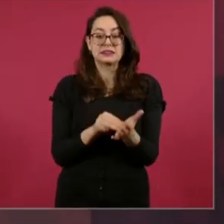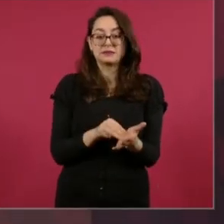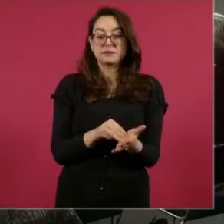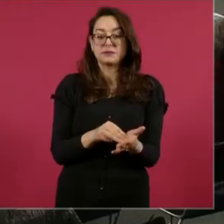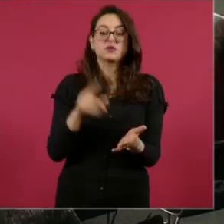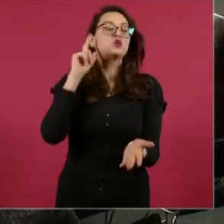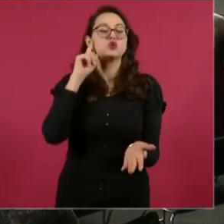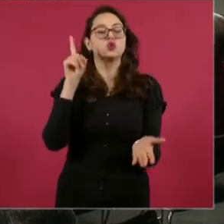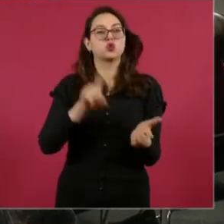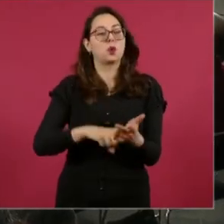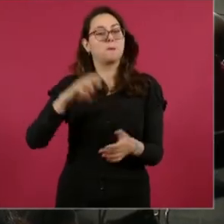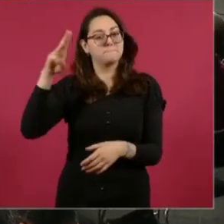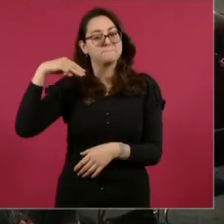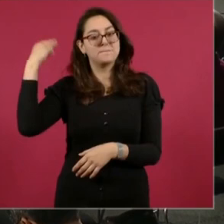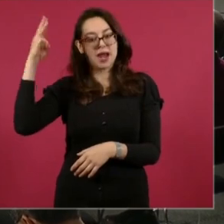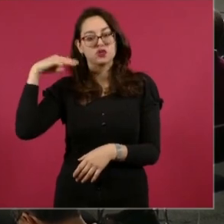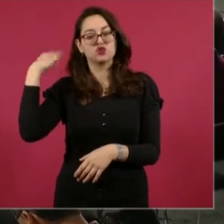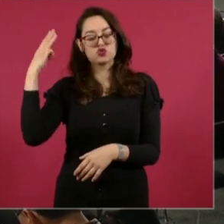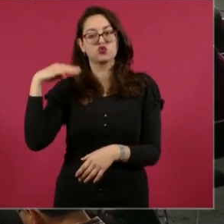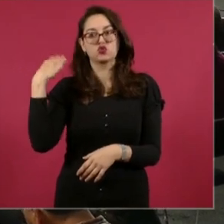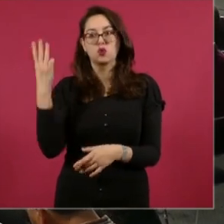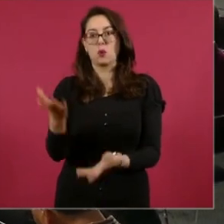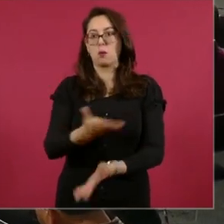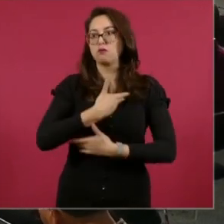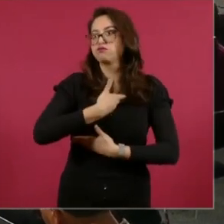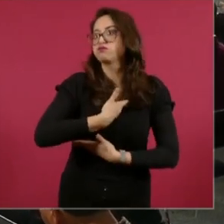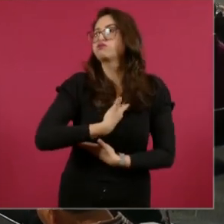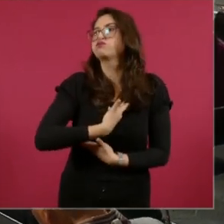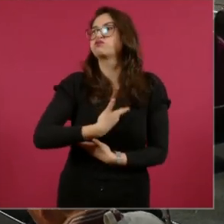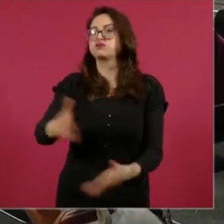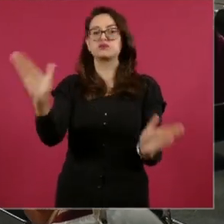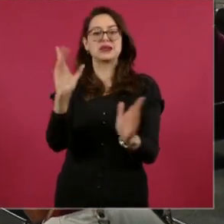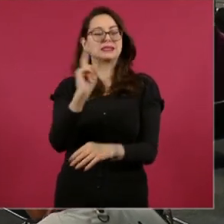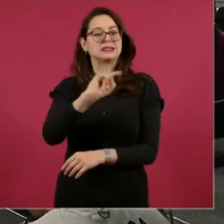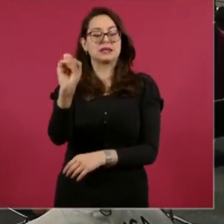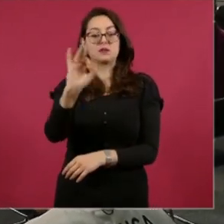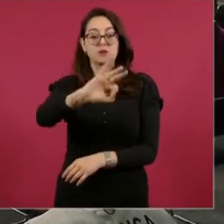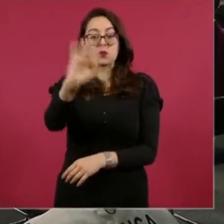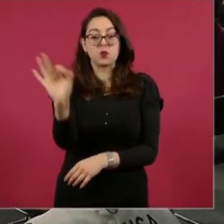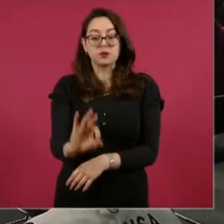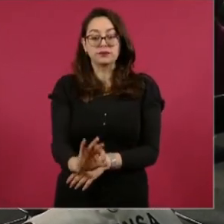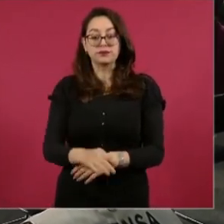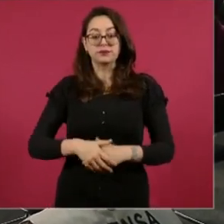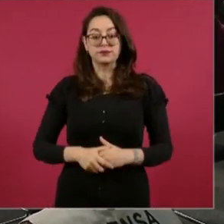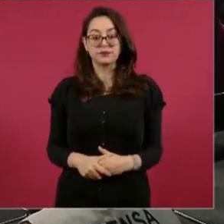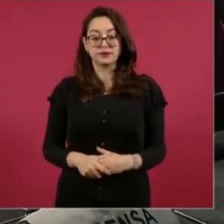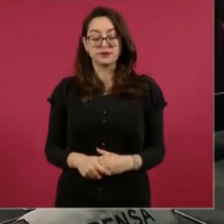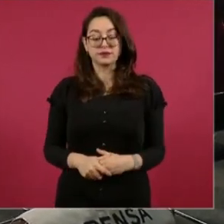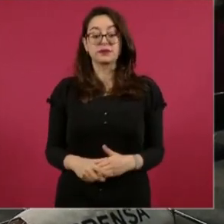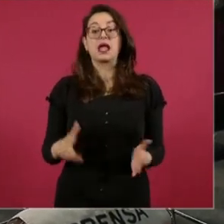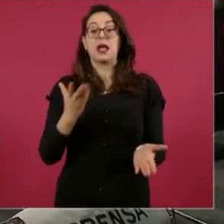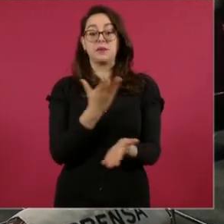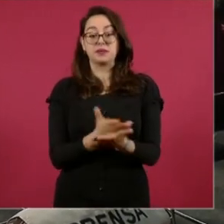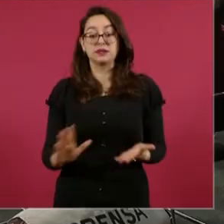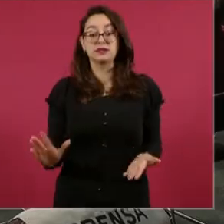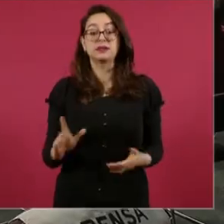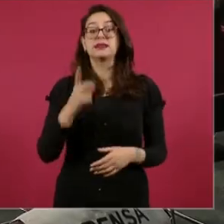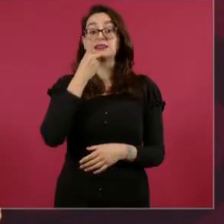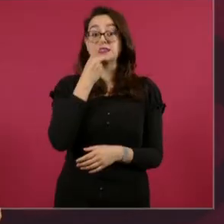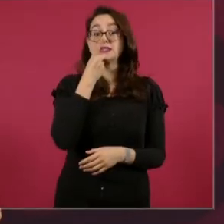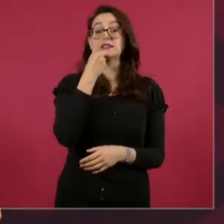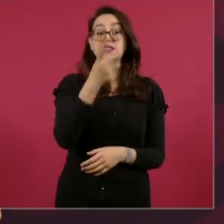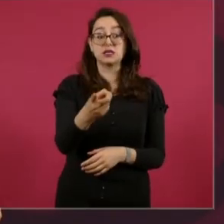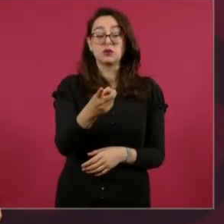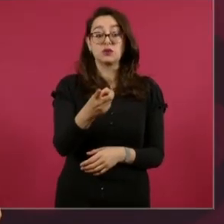podemos terminar como en marzo, ¿no? Por completo. Además, aprovecho para decir que